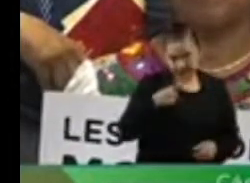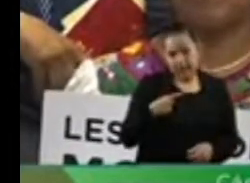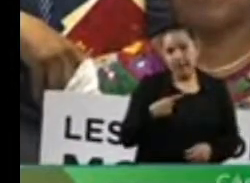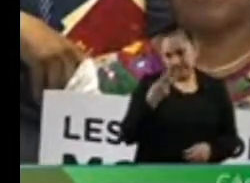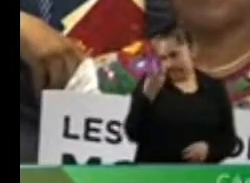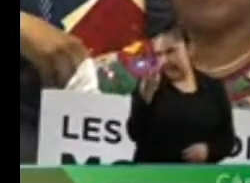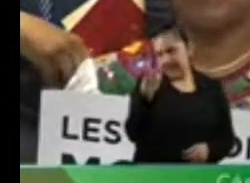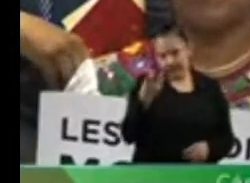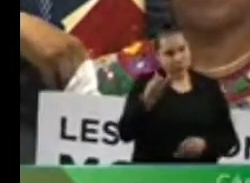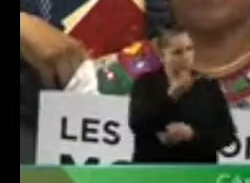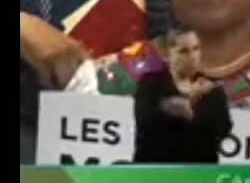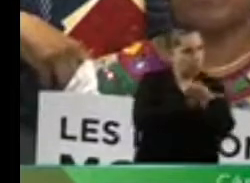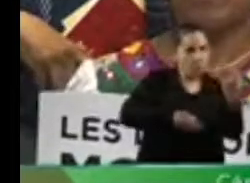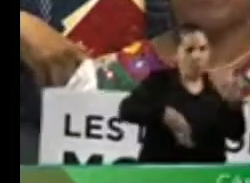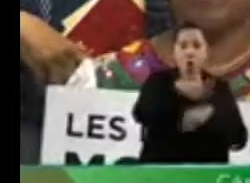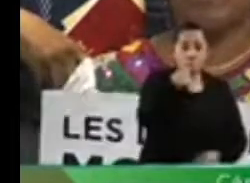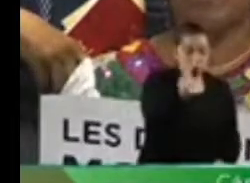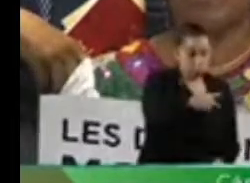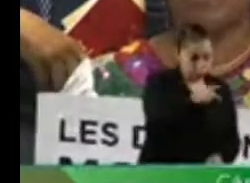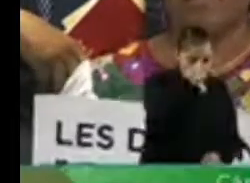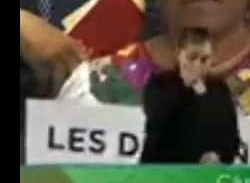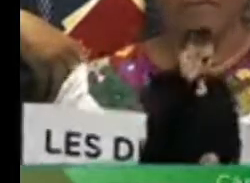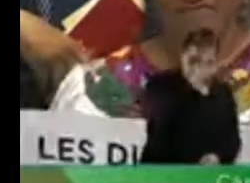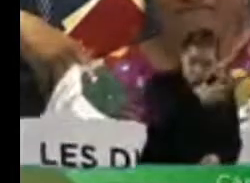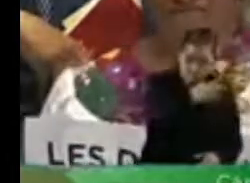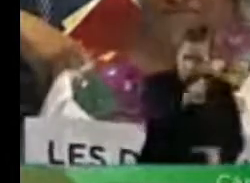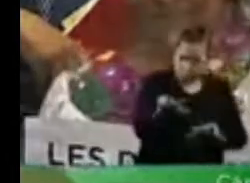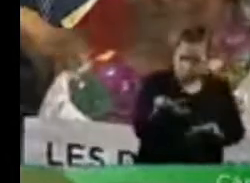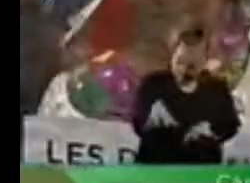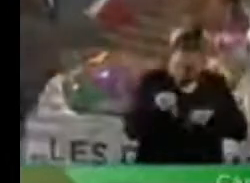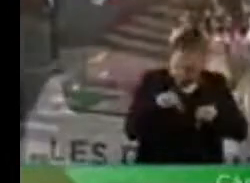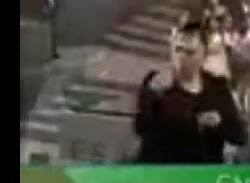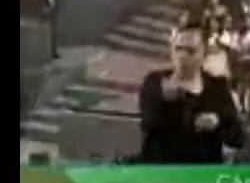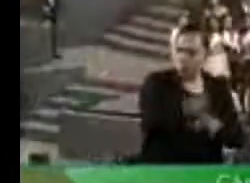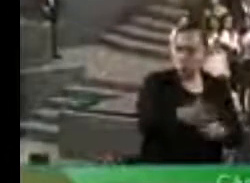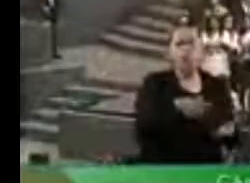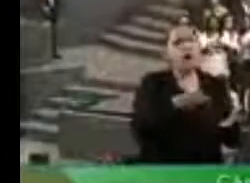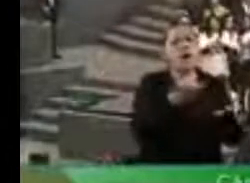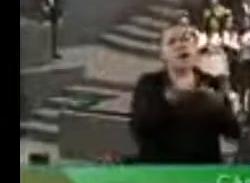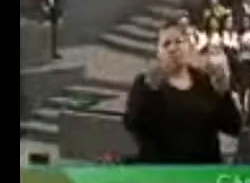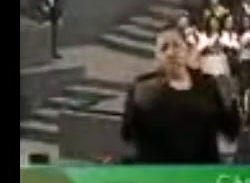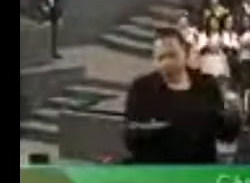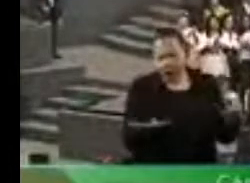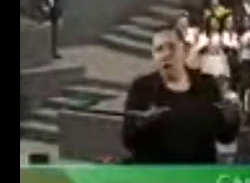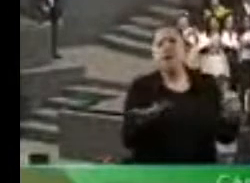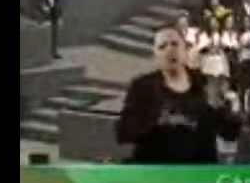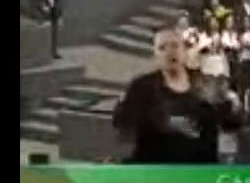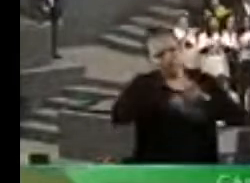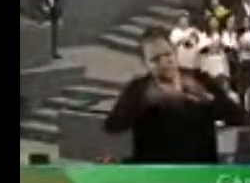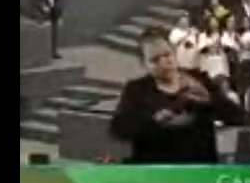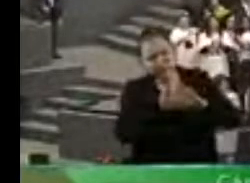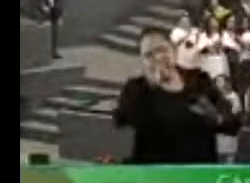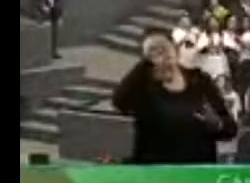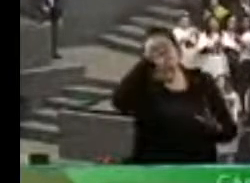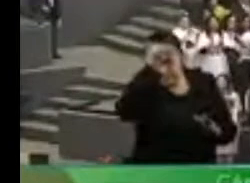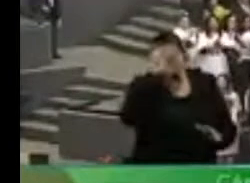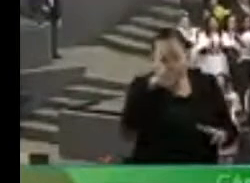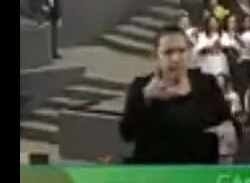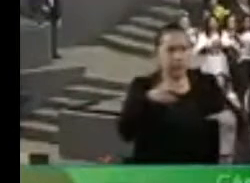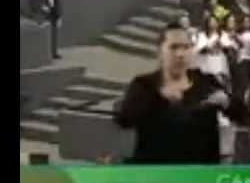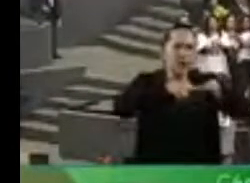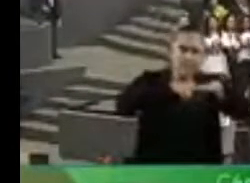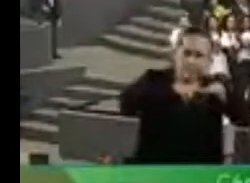puertos, aeropuertos, carreteras, playas, minerales, ferrocarriles, banca, agua, telecomunicaciones, todo, y